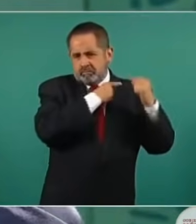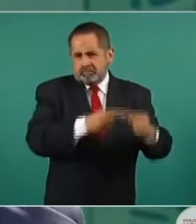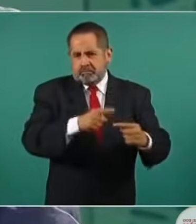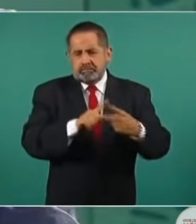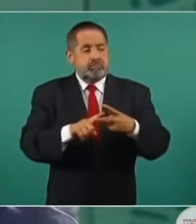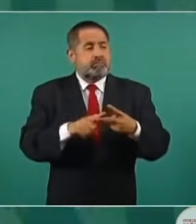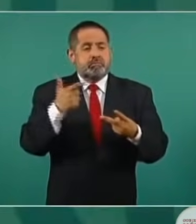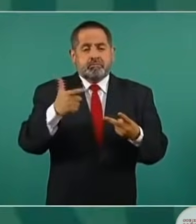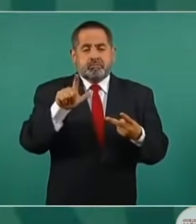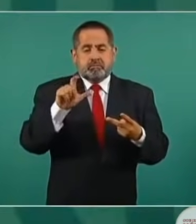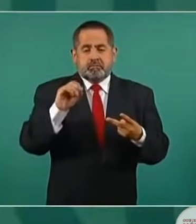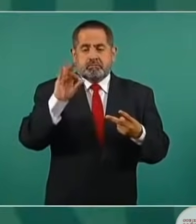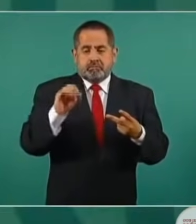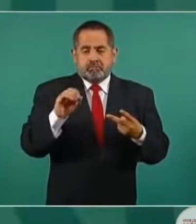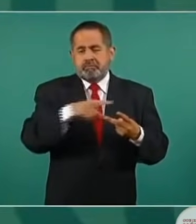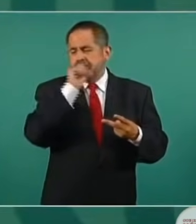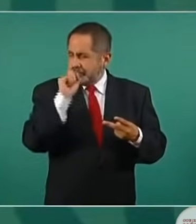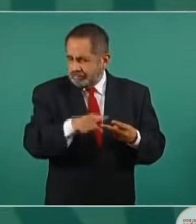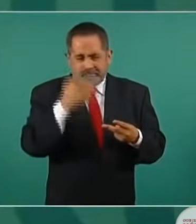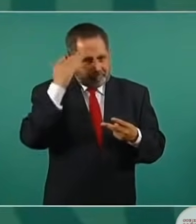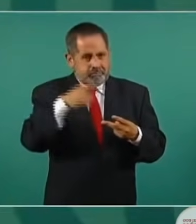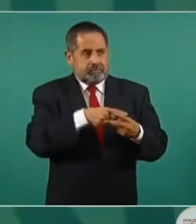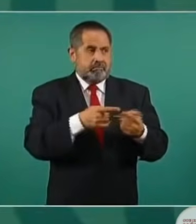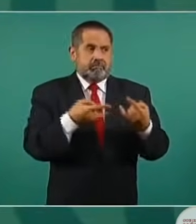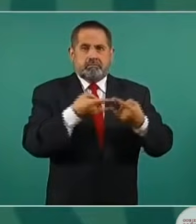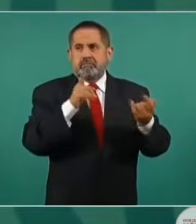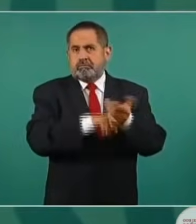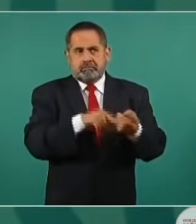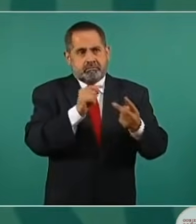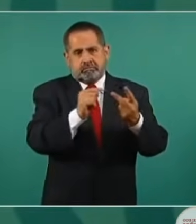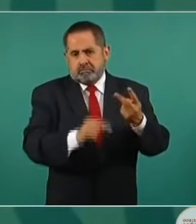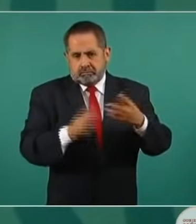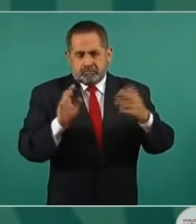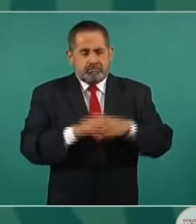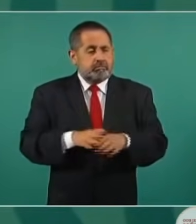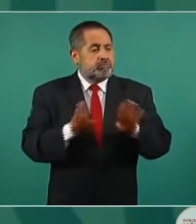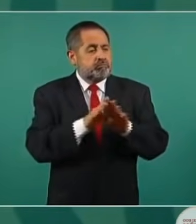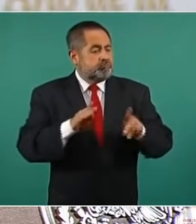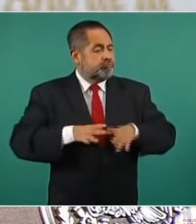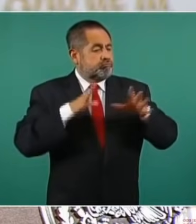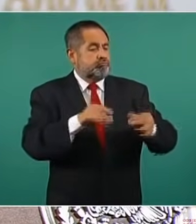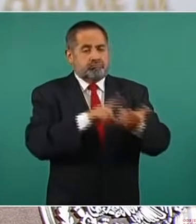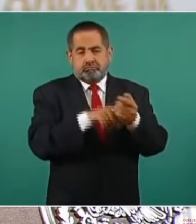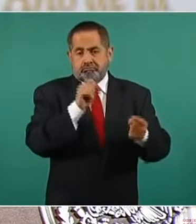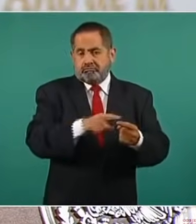el del Golfo también, y su historia, cómo se constituyeron.